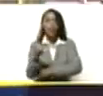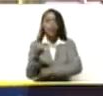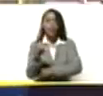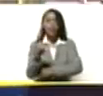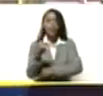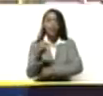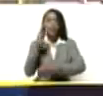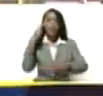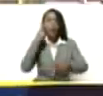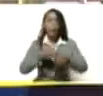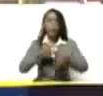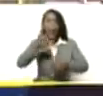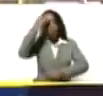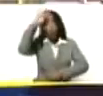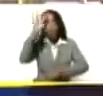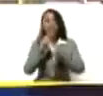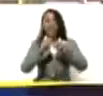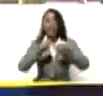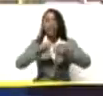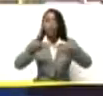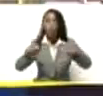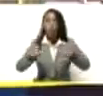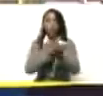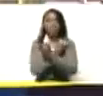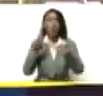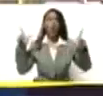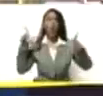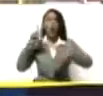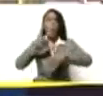habana cuba territorio libre de américa